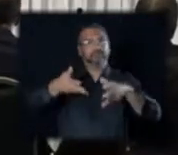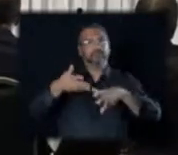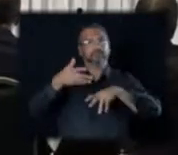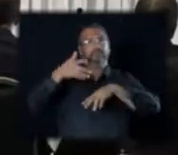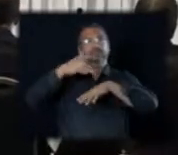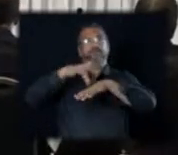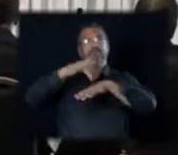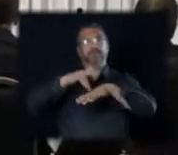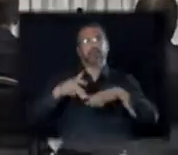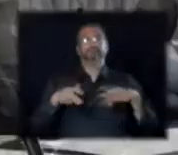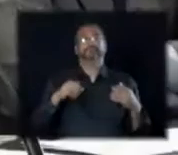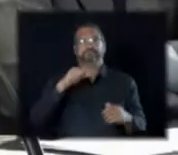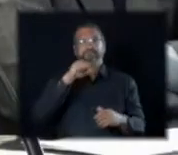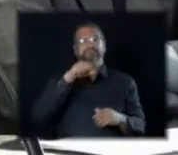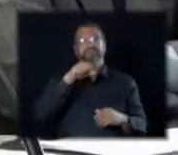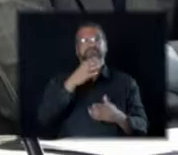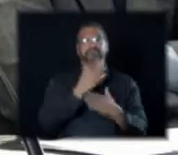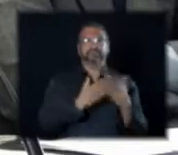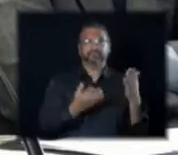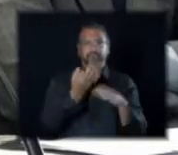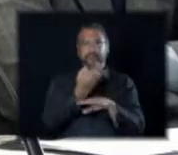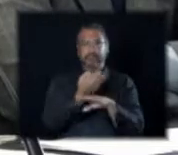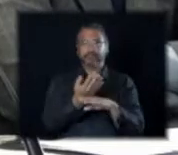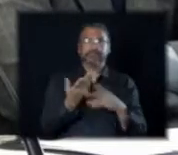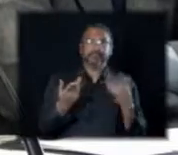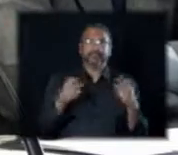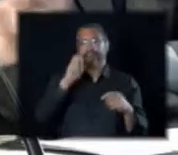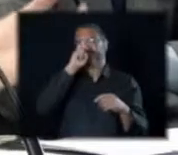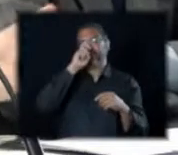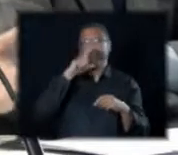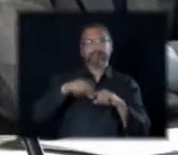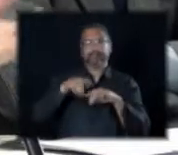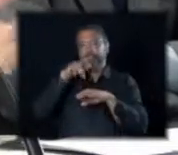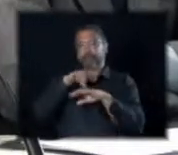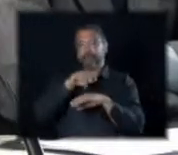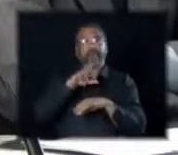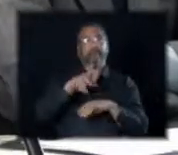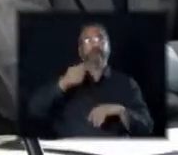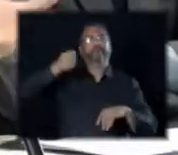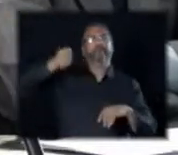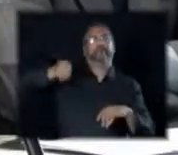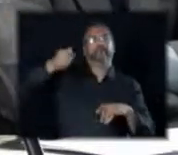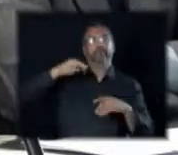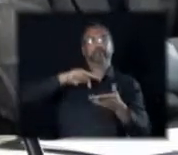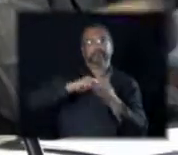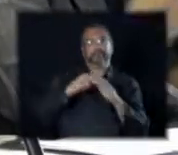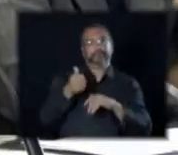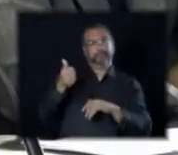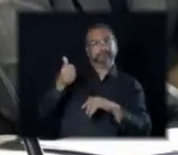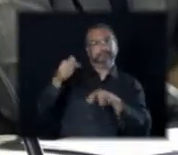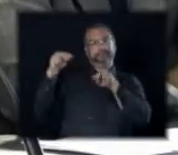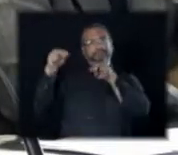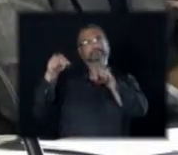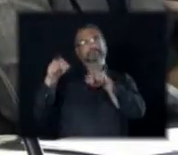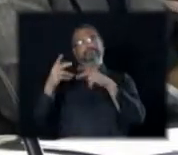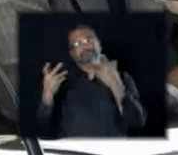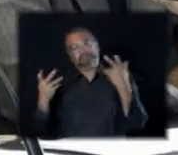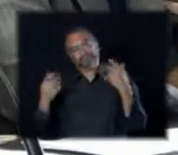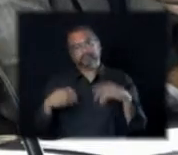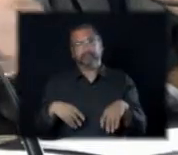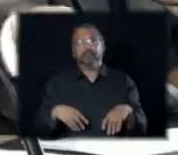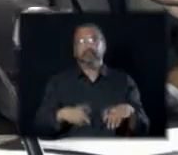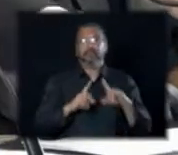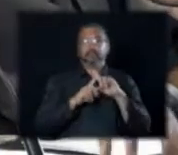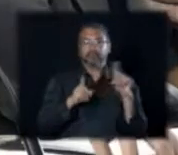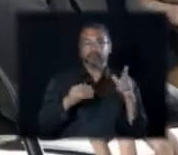disponible? Como dije anteriormente, hay algunos fondos que son restringidos o que están bajo la supervisión del tribunal o que están